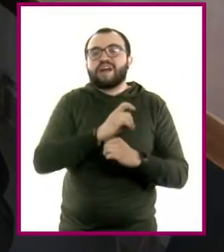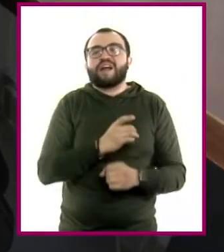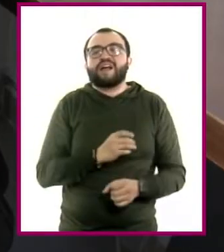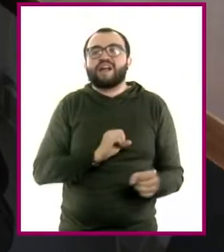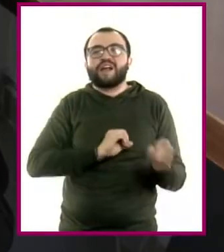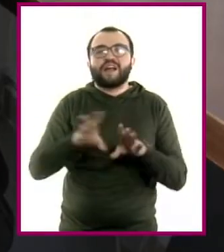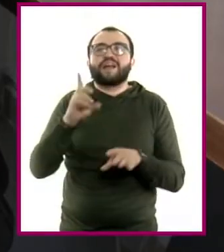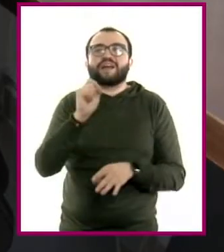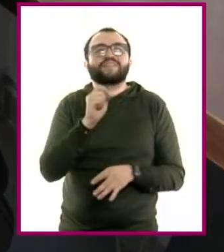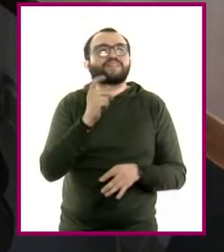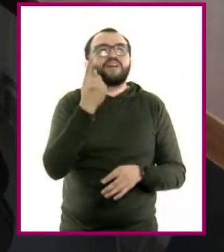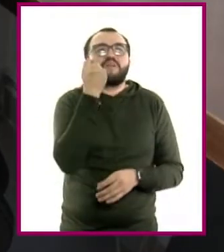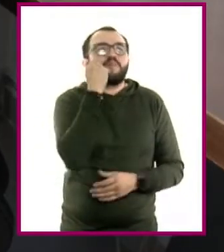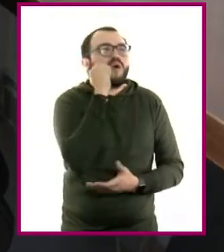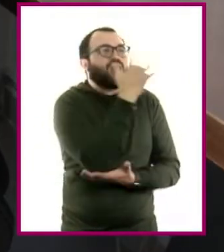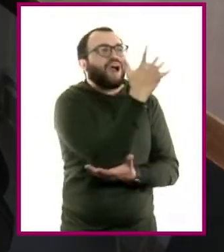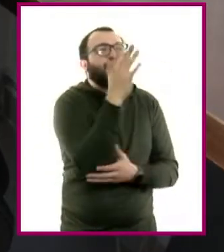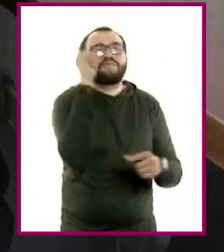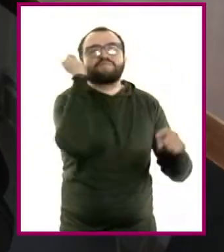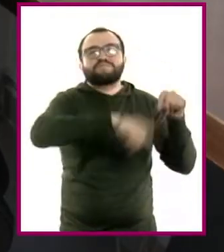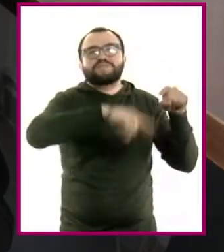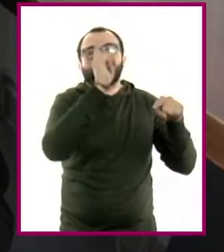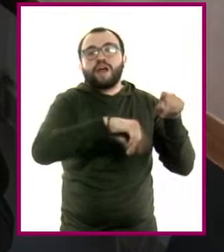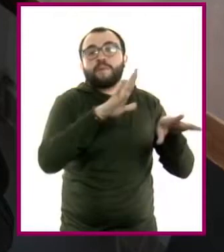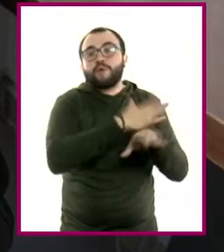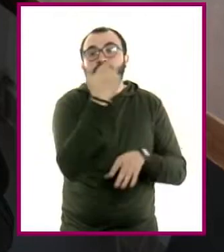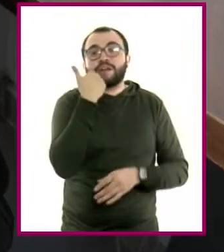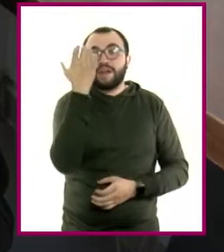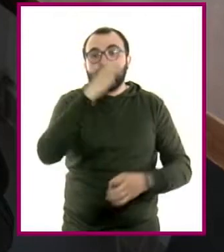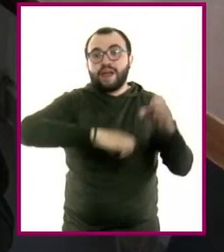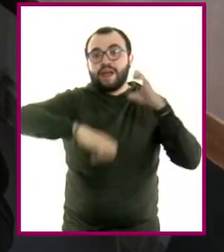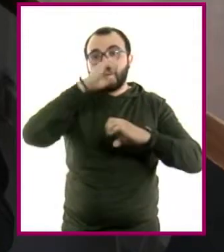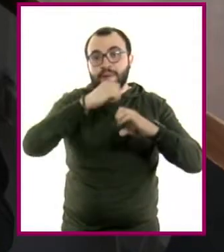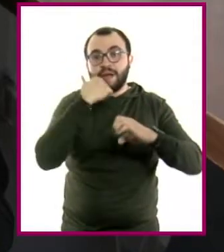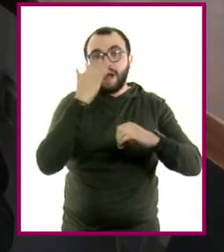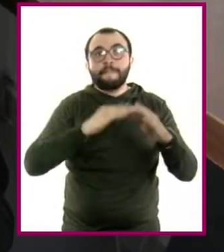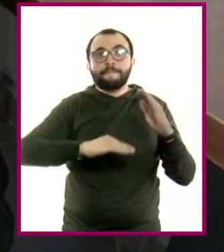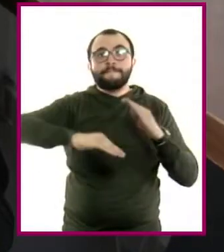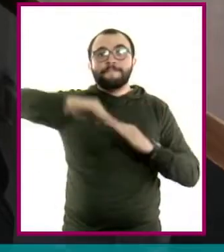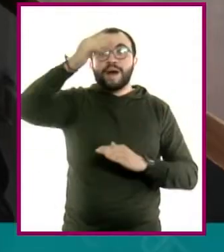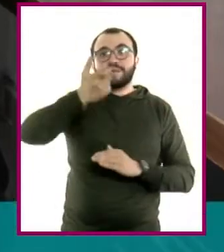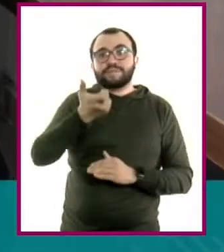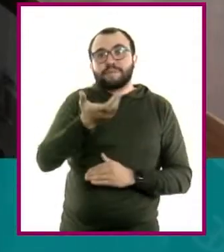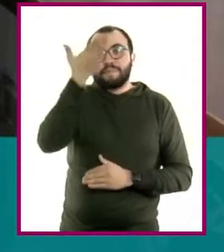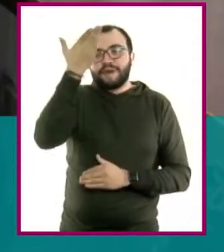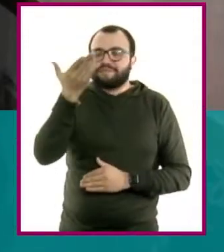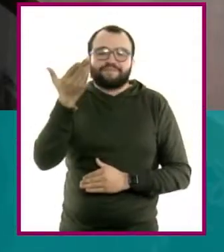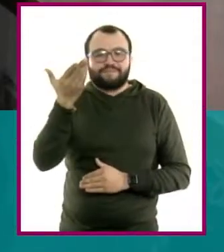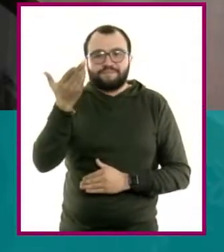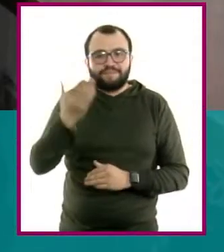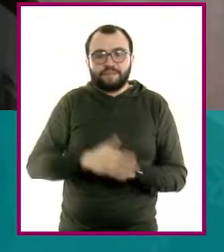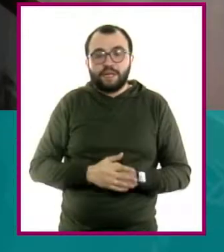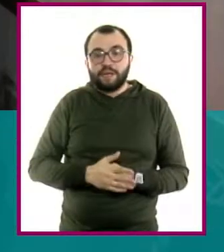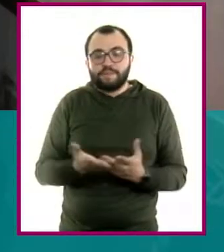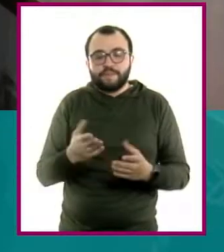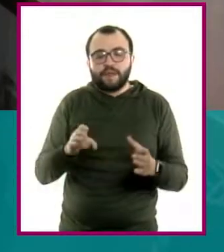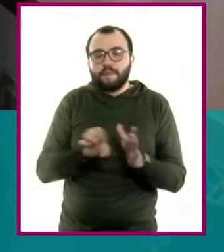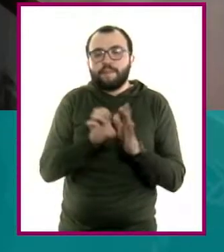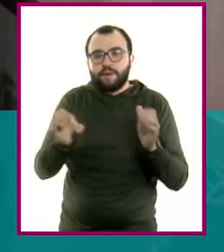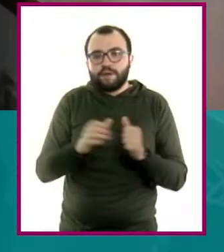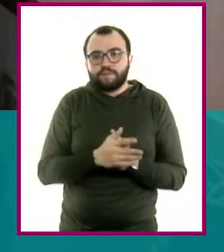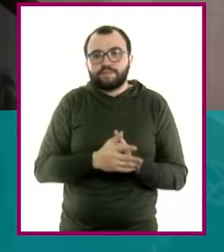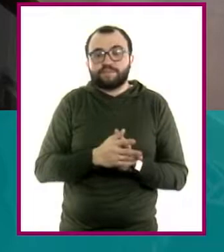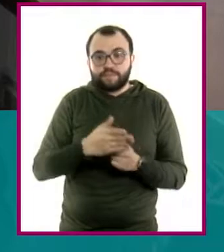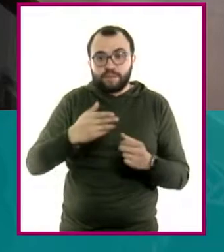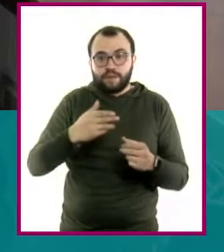los ecosistemas que destruyen, con tal de hacer crecer sus mercados. Por ejemplo, las naciones más prósperas están